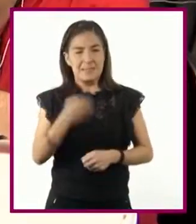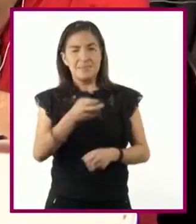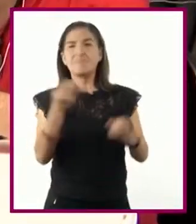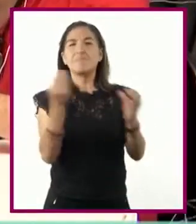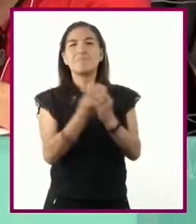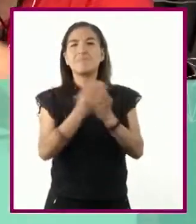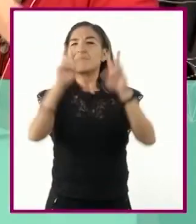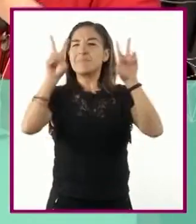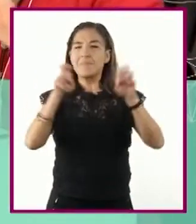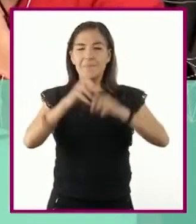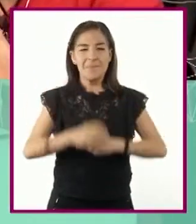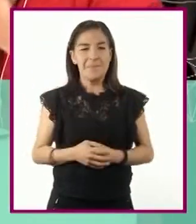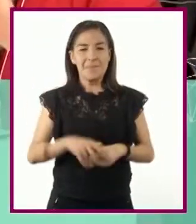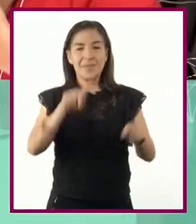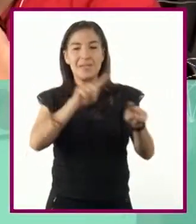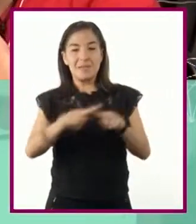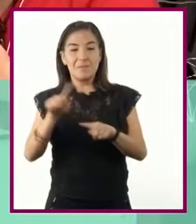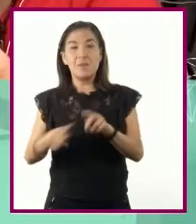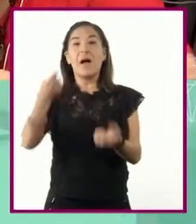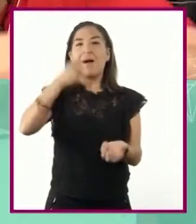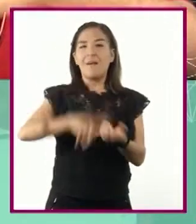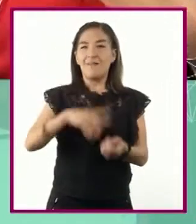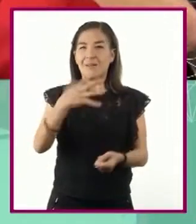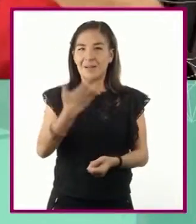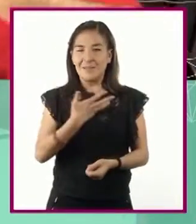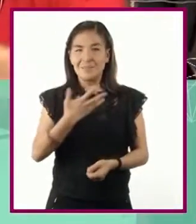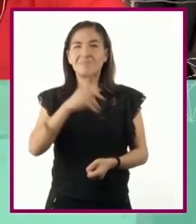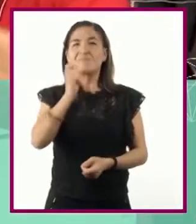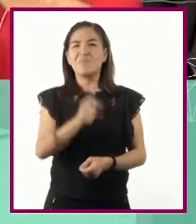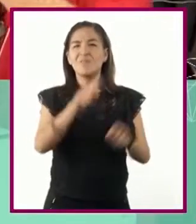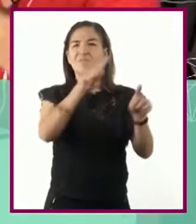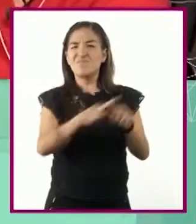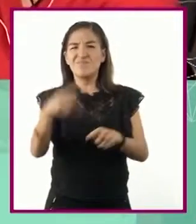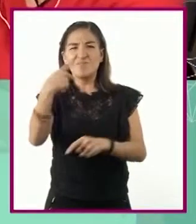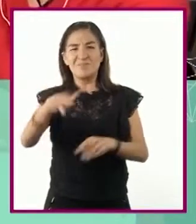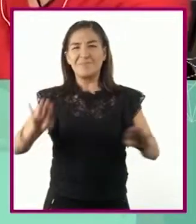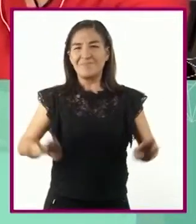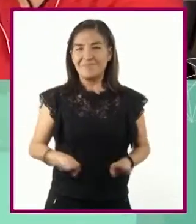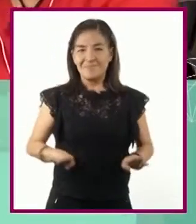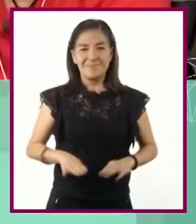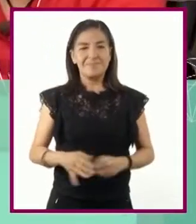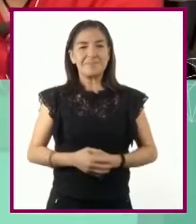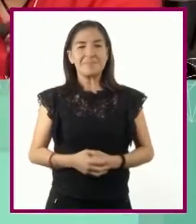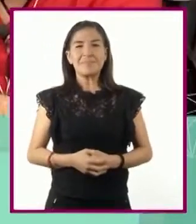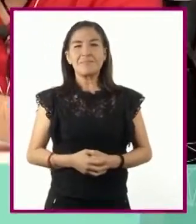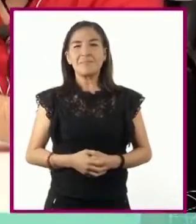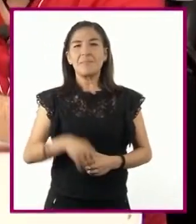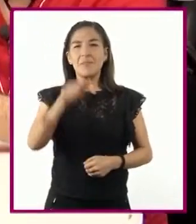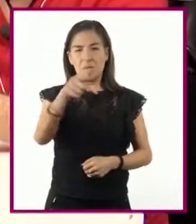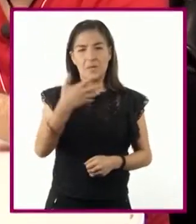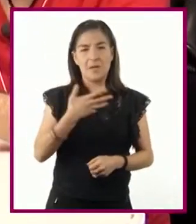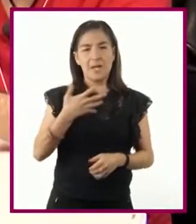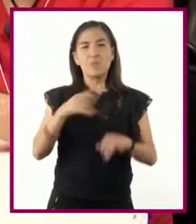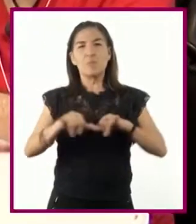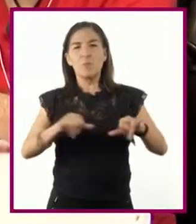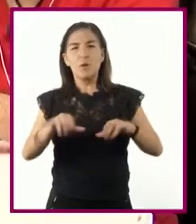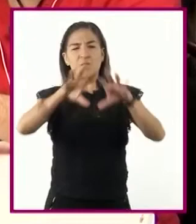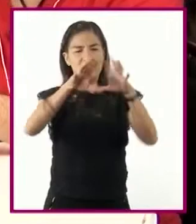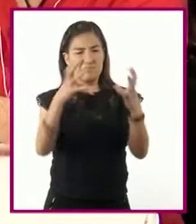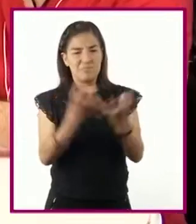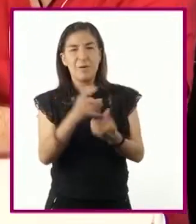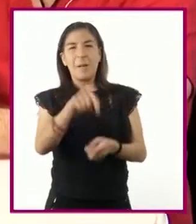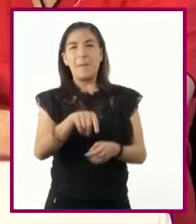como título: En la diversidad se encuentra la identidad. ¿Tienen un mapamundi o un globo